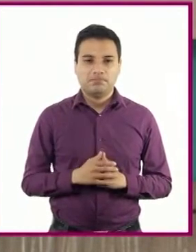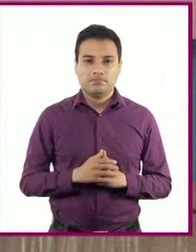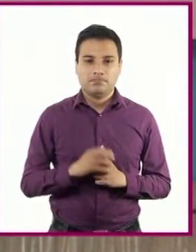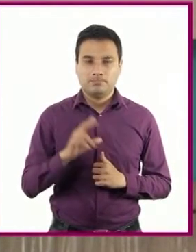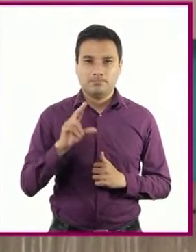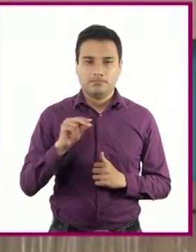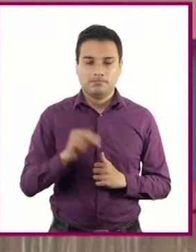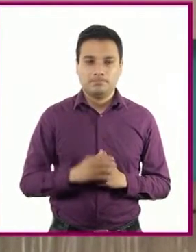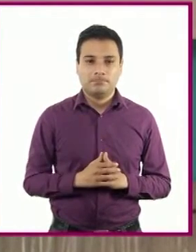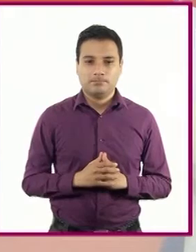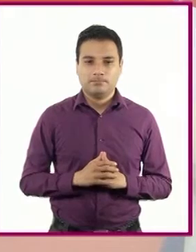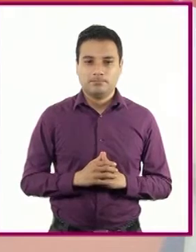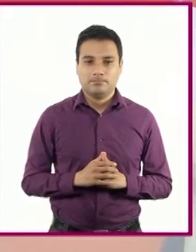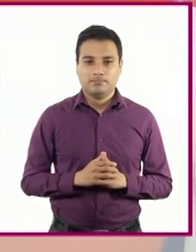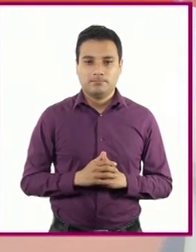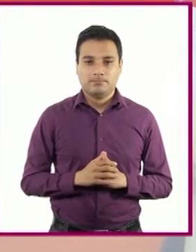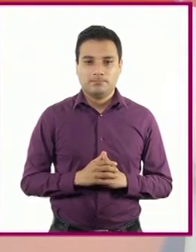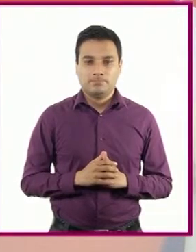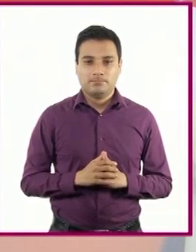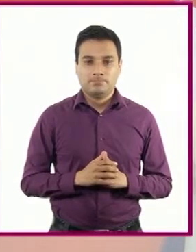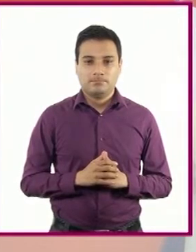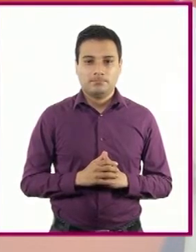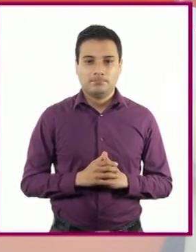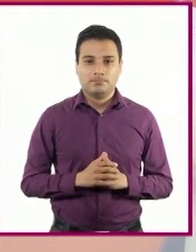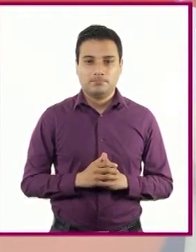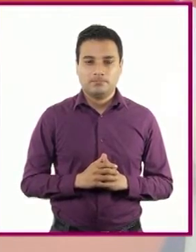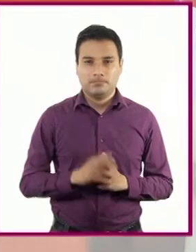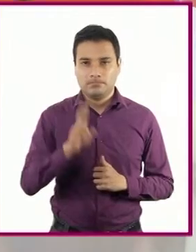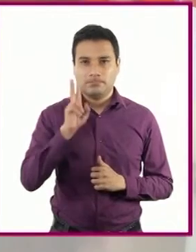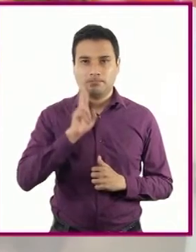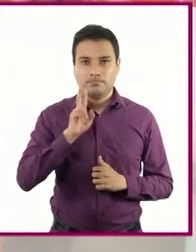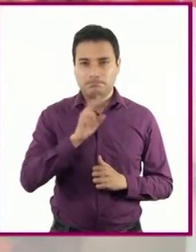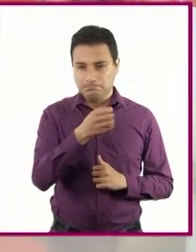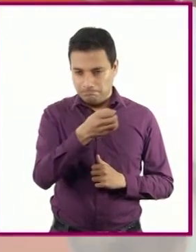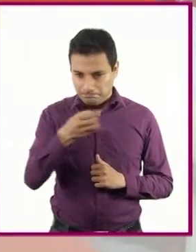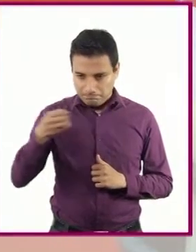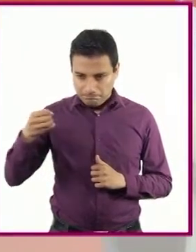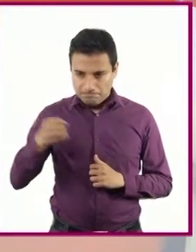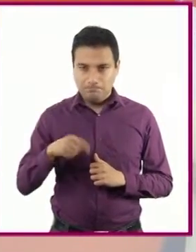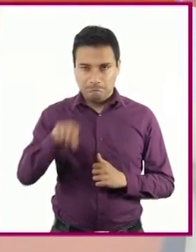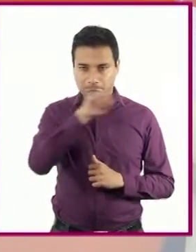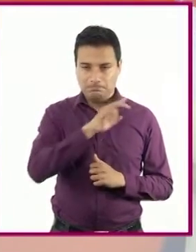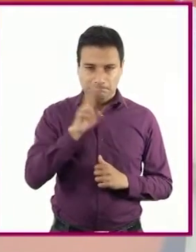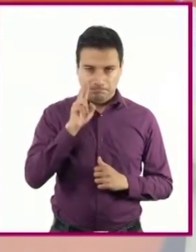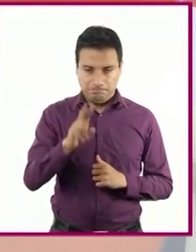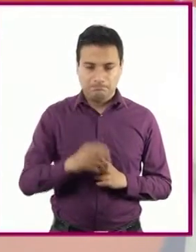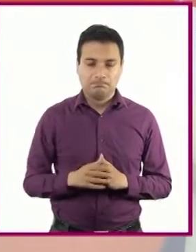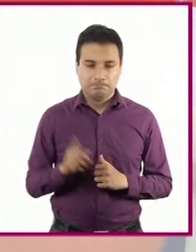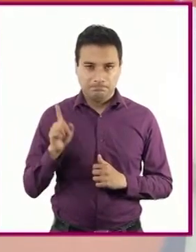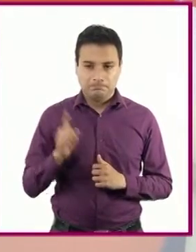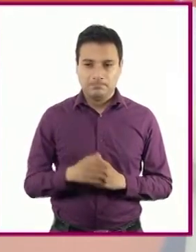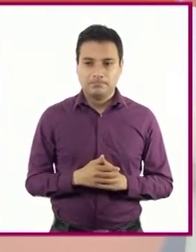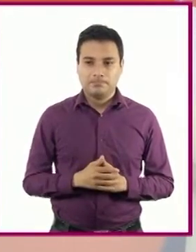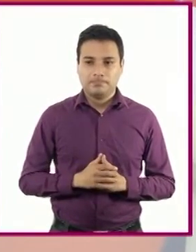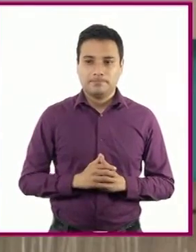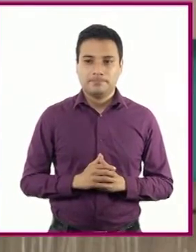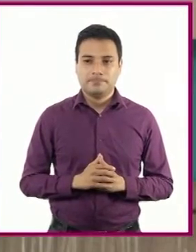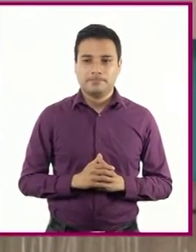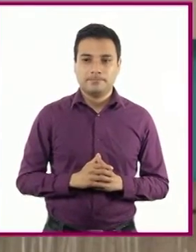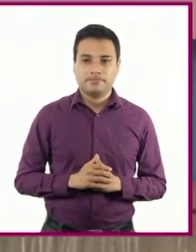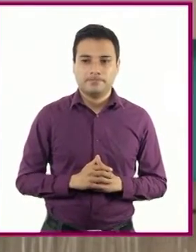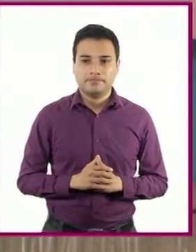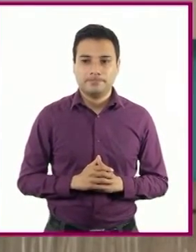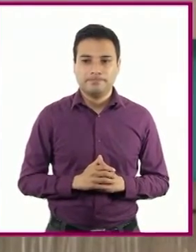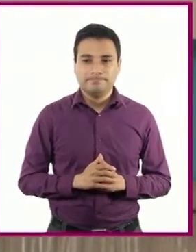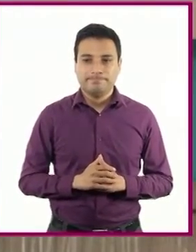No, maestro. Perfecto. Vamos a ordenar un poco la mesa para que ustedes puedan ver los cambios en la